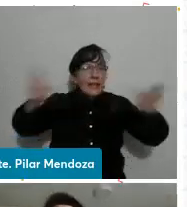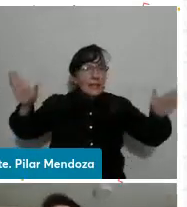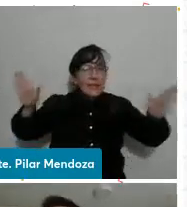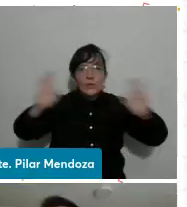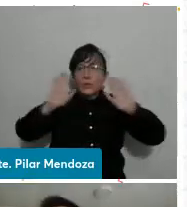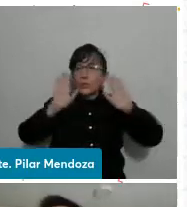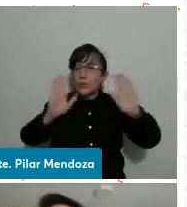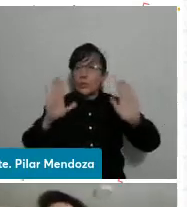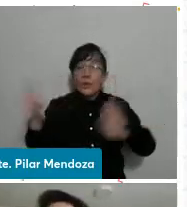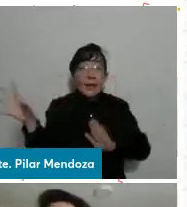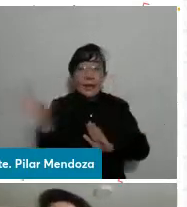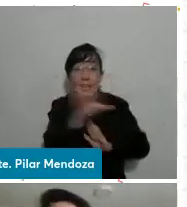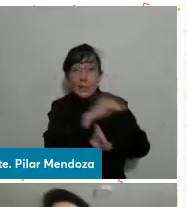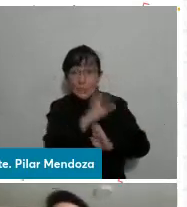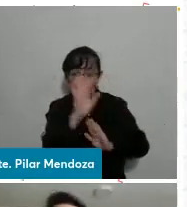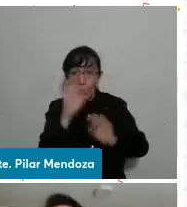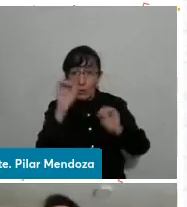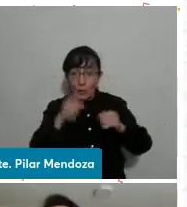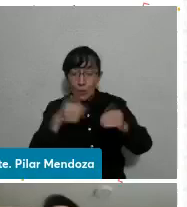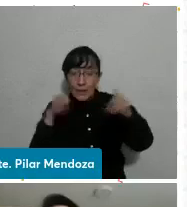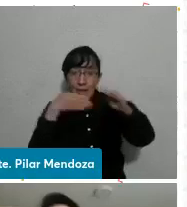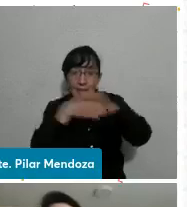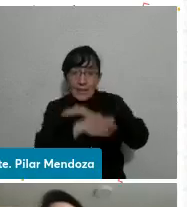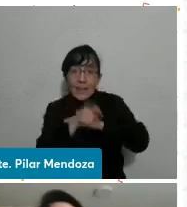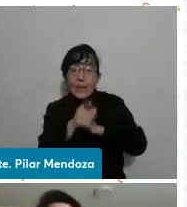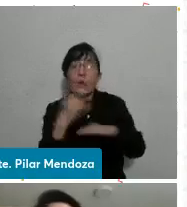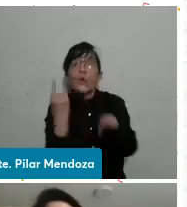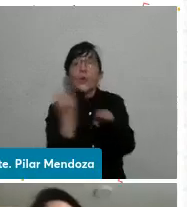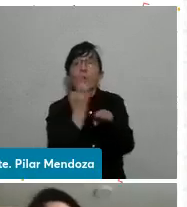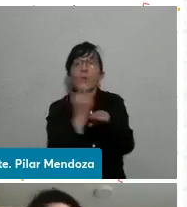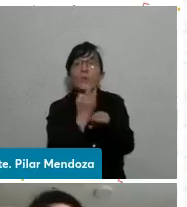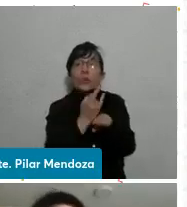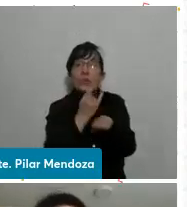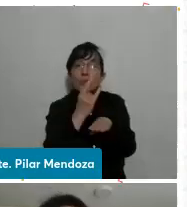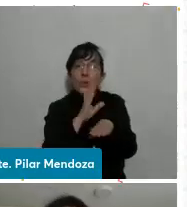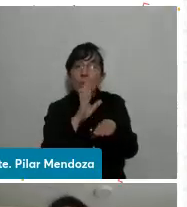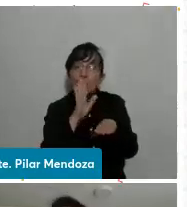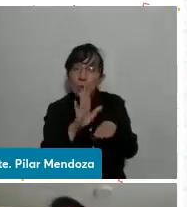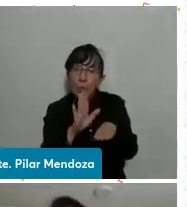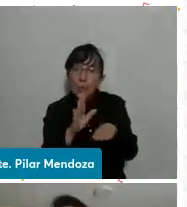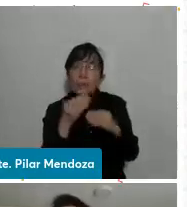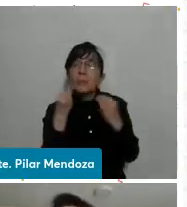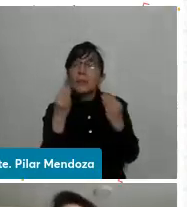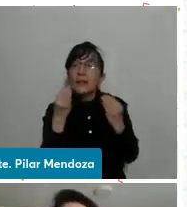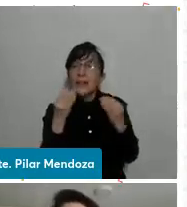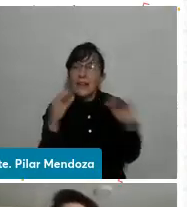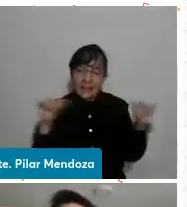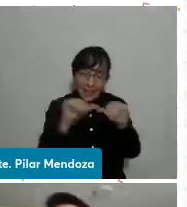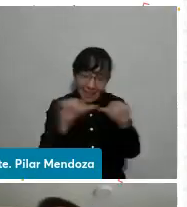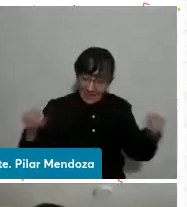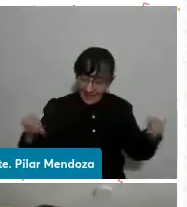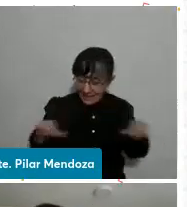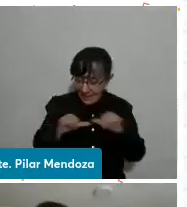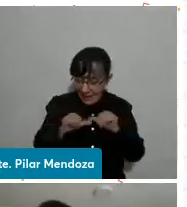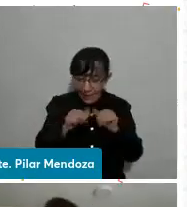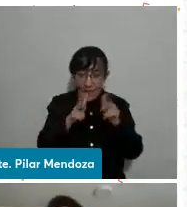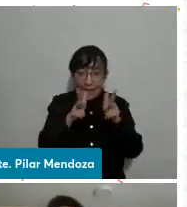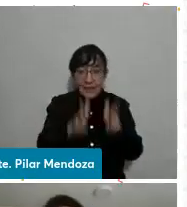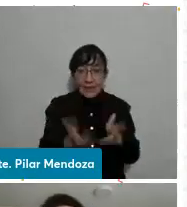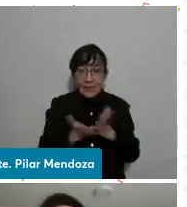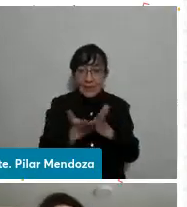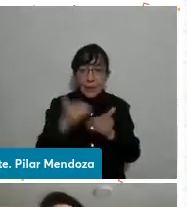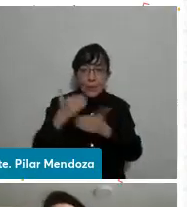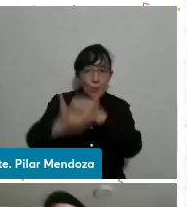ustedes puedan acceder a ellas y usarlas en sus procesos educativos. Y algo que recogíamos en la anterior pregunta